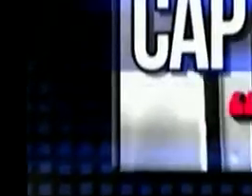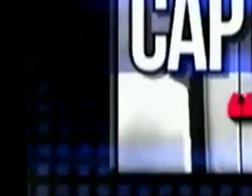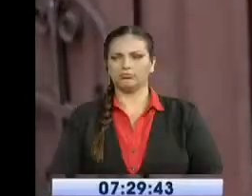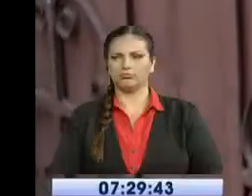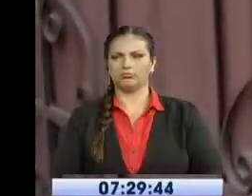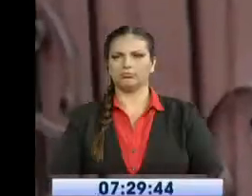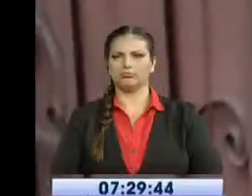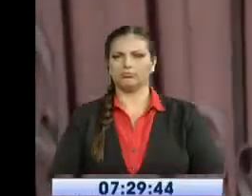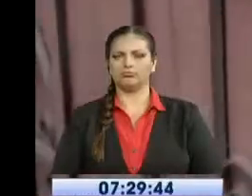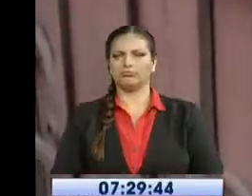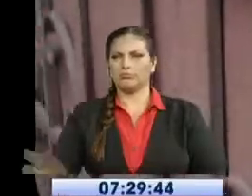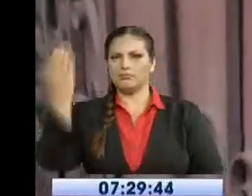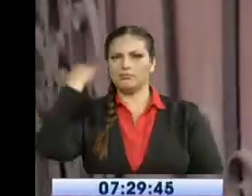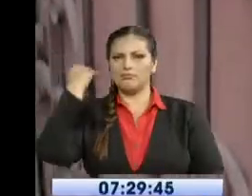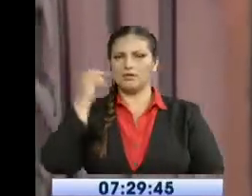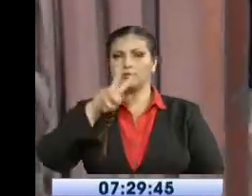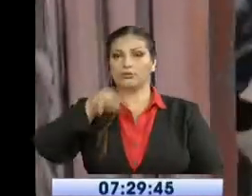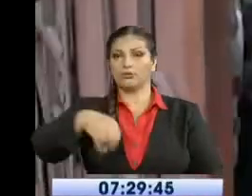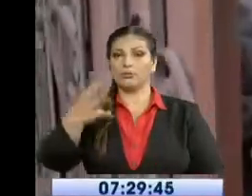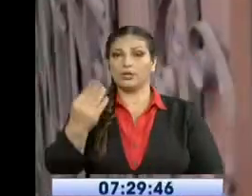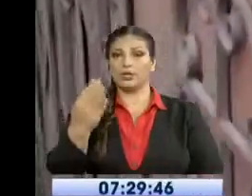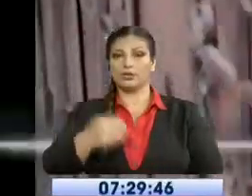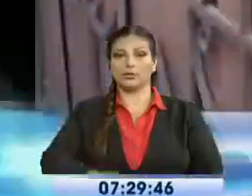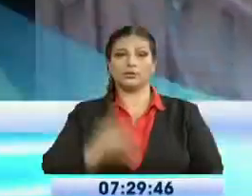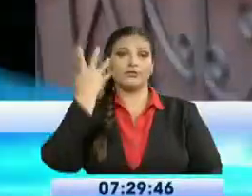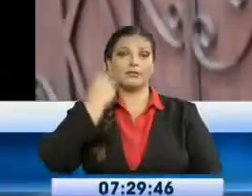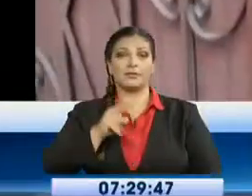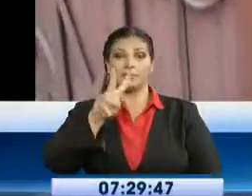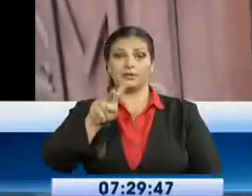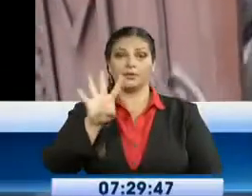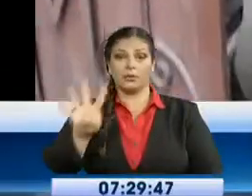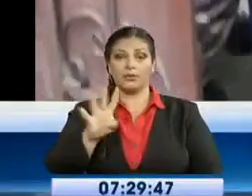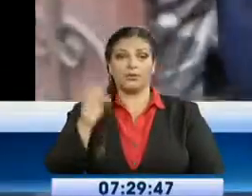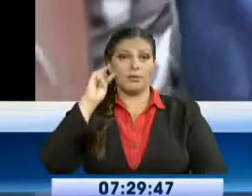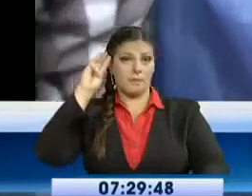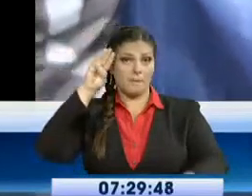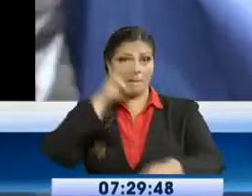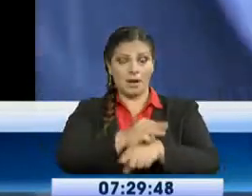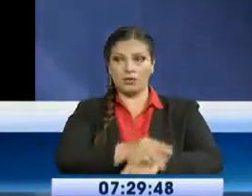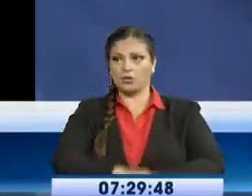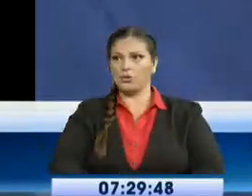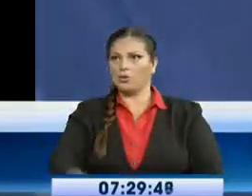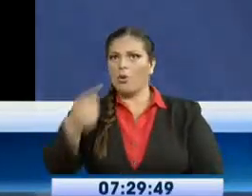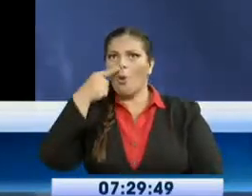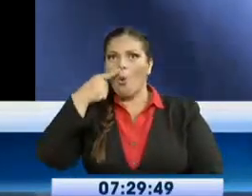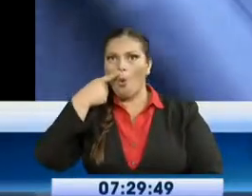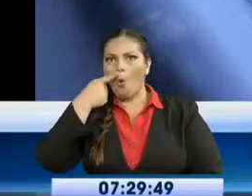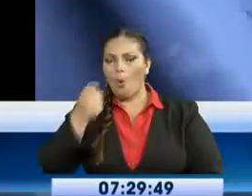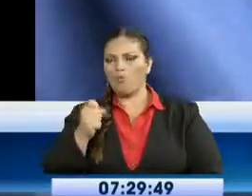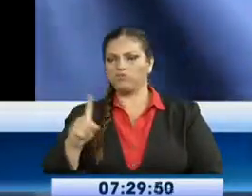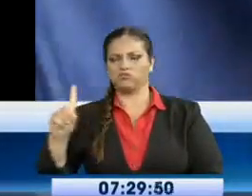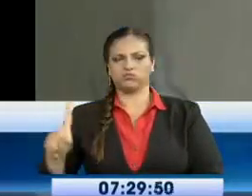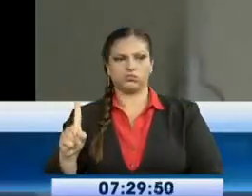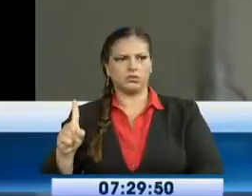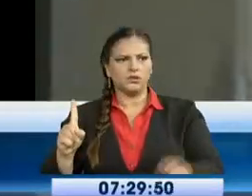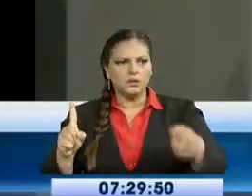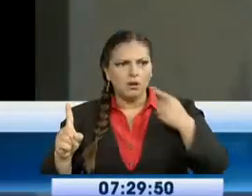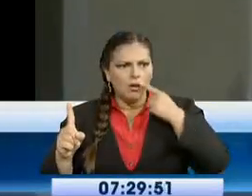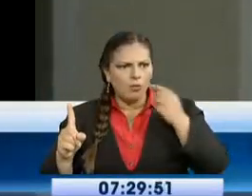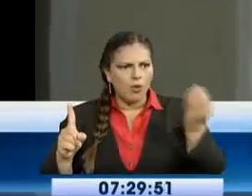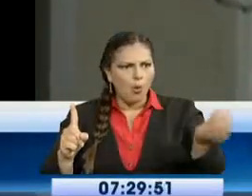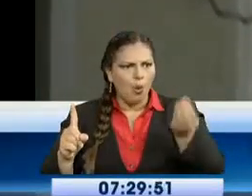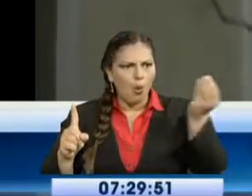El 24 de mayo del 2014, un hombre presumiblemente habría asesinado a un joven de 18 puñaladas,